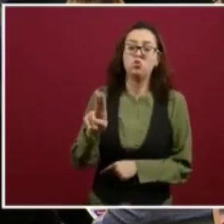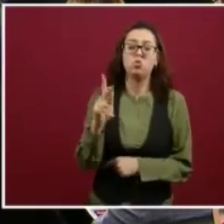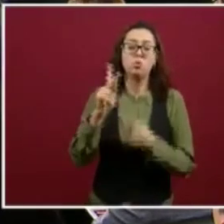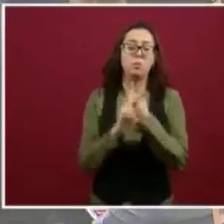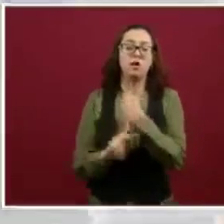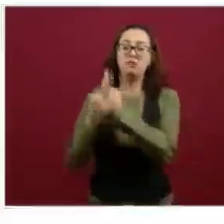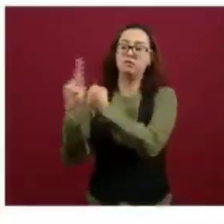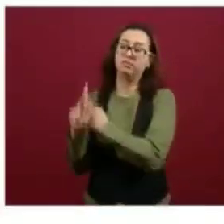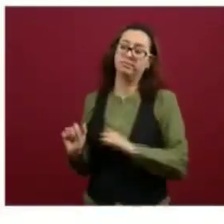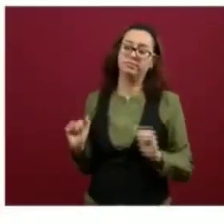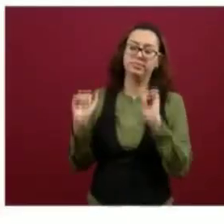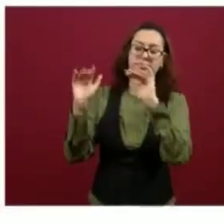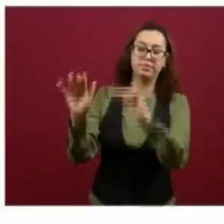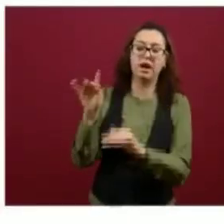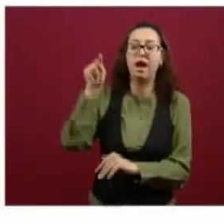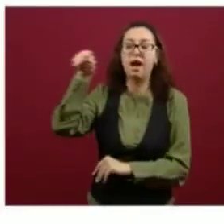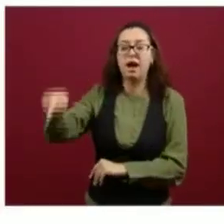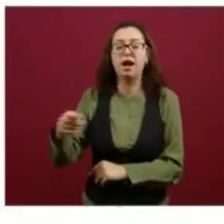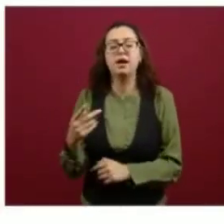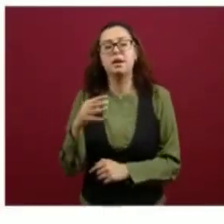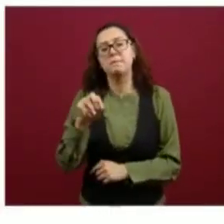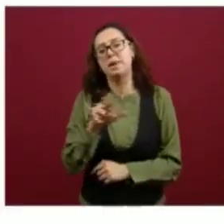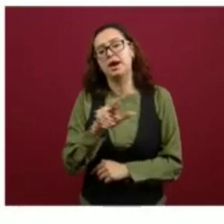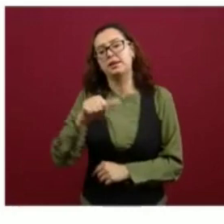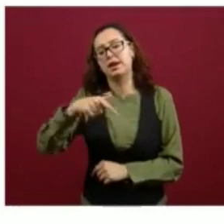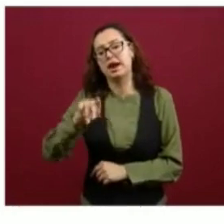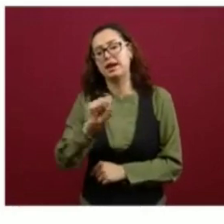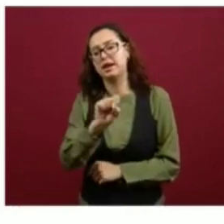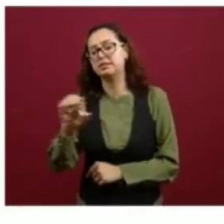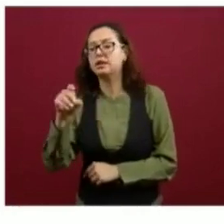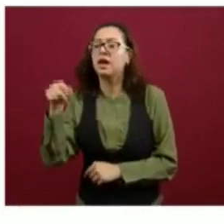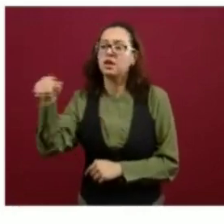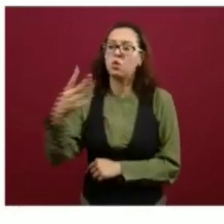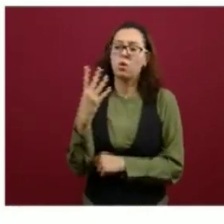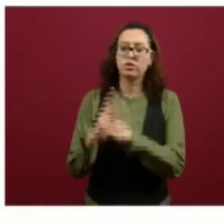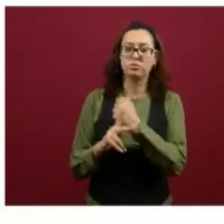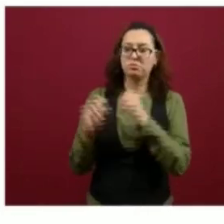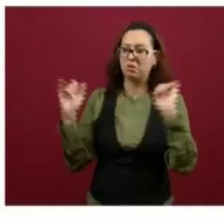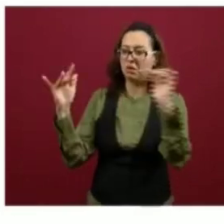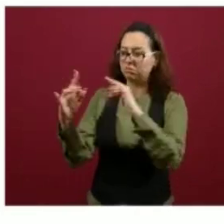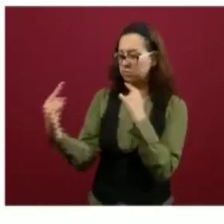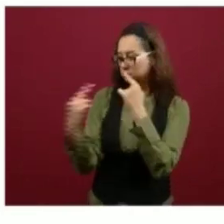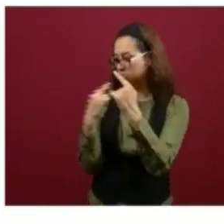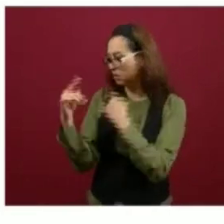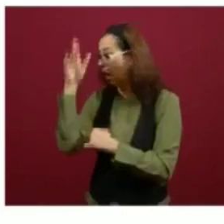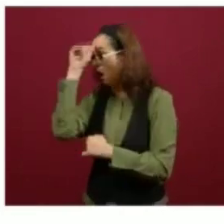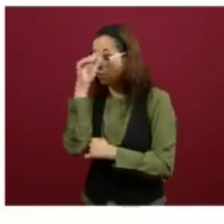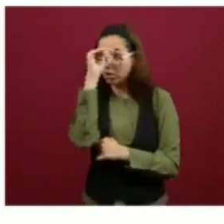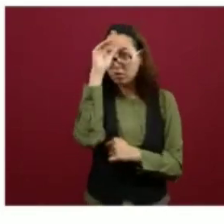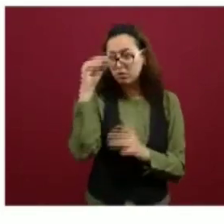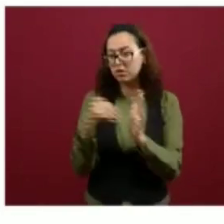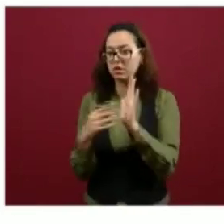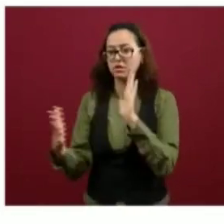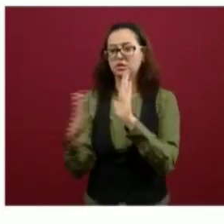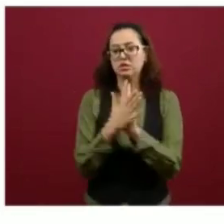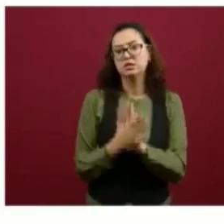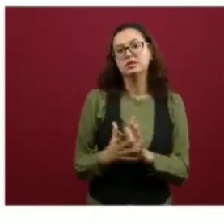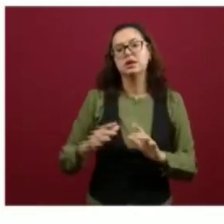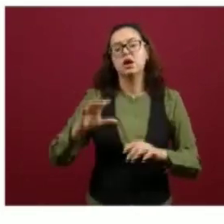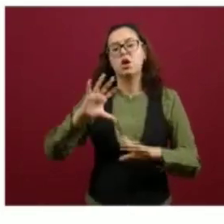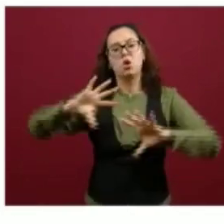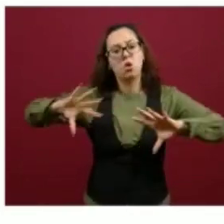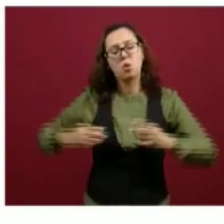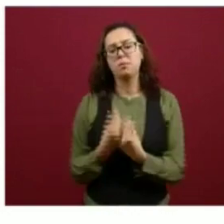países. Entonces, ahí yo quiero darle crédito a todas estas agencias, fondos y programas del sistema. Son